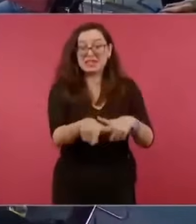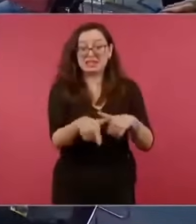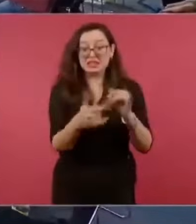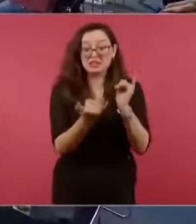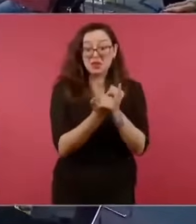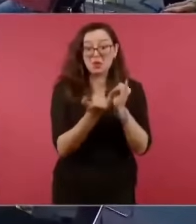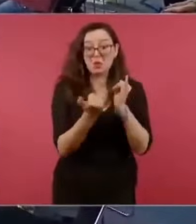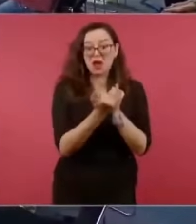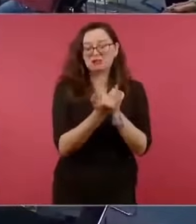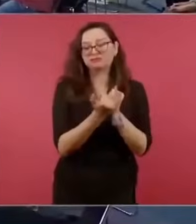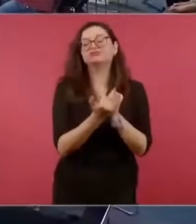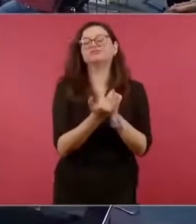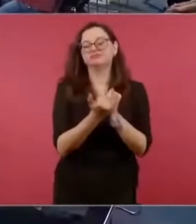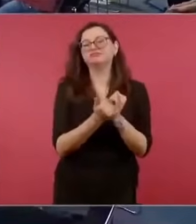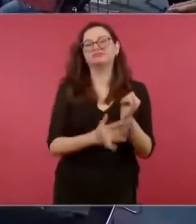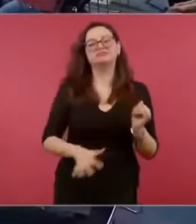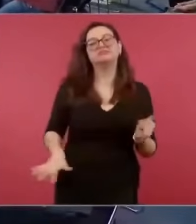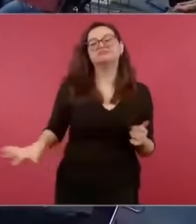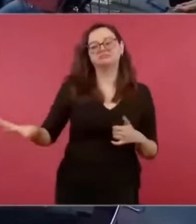mucho el pueblo